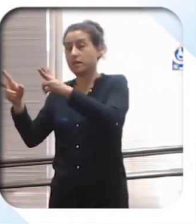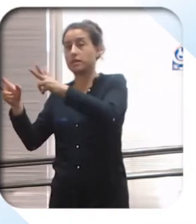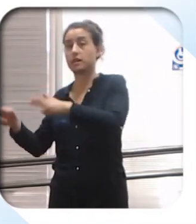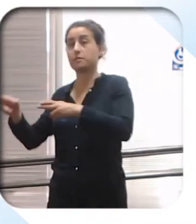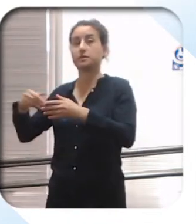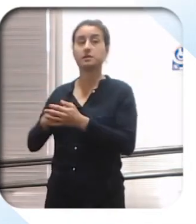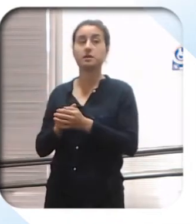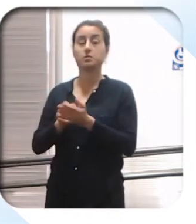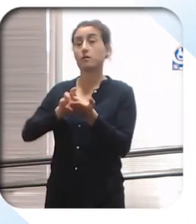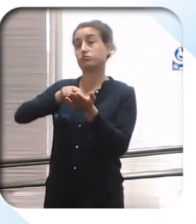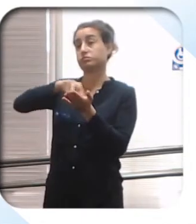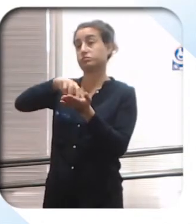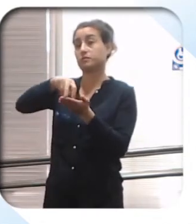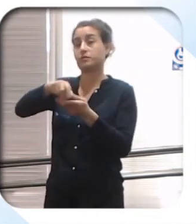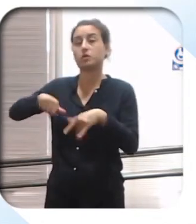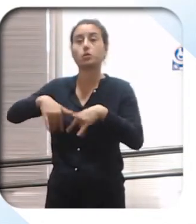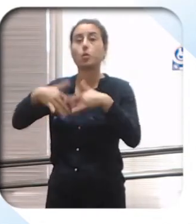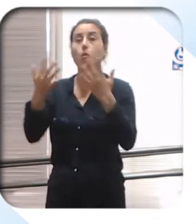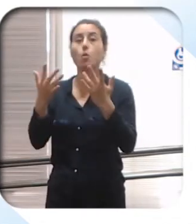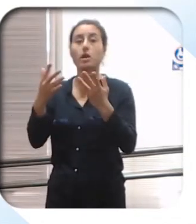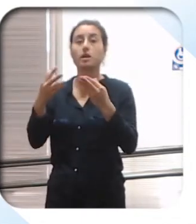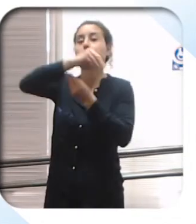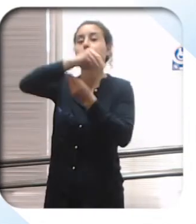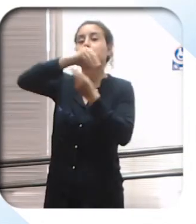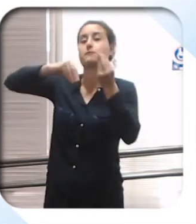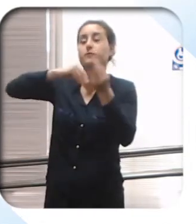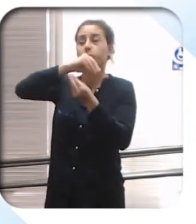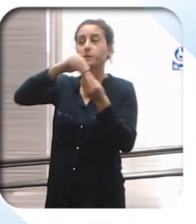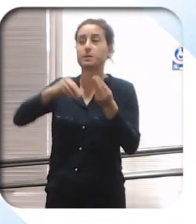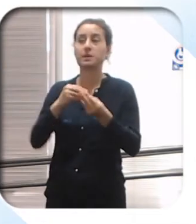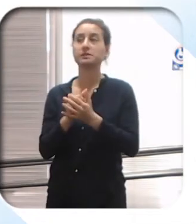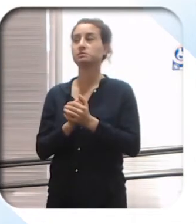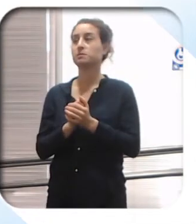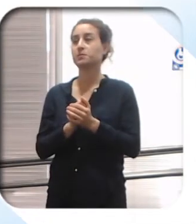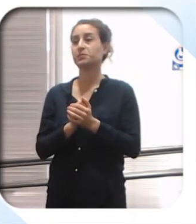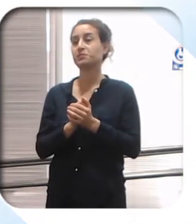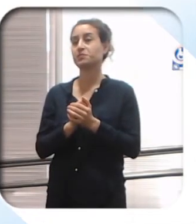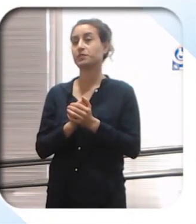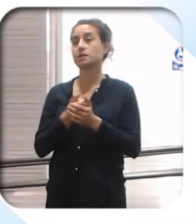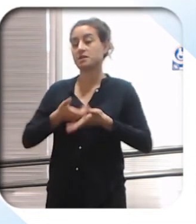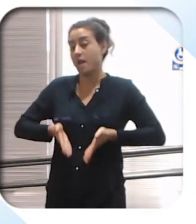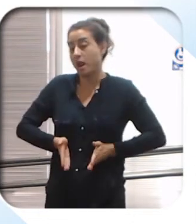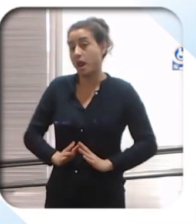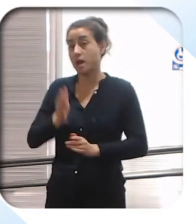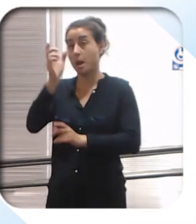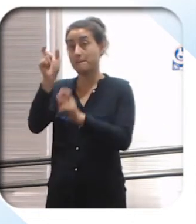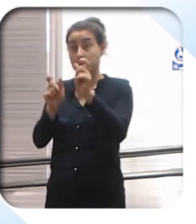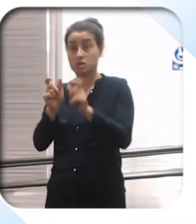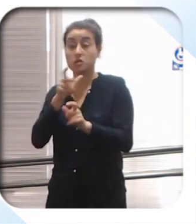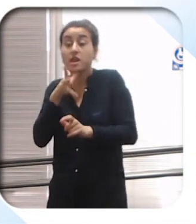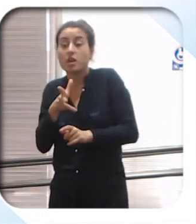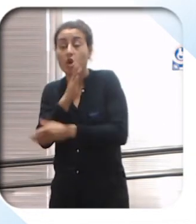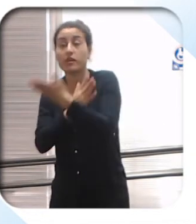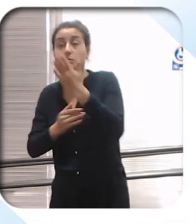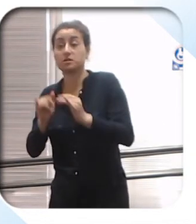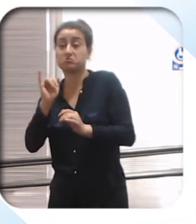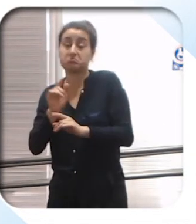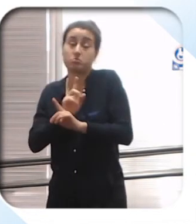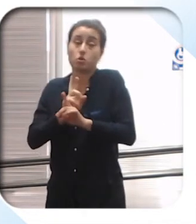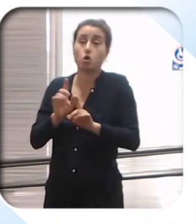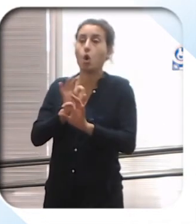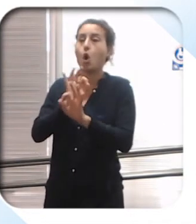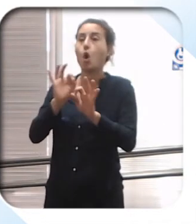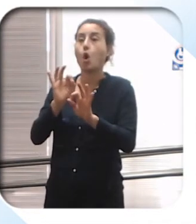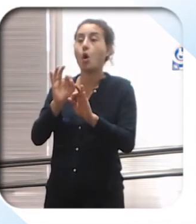las que atraviesa cualquier núcleo familiar, sea que le nazca un hijo con discapacidad, ¿verdad?, o